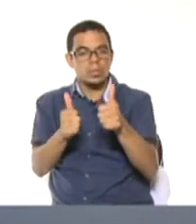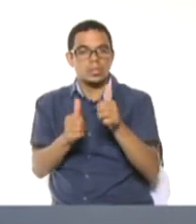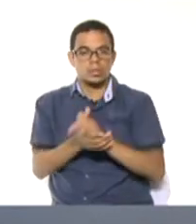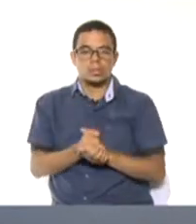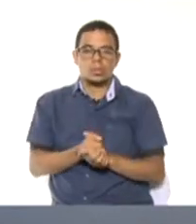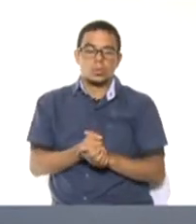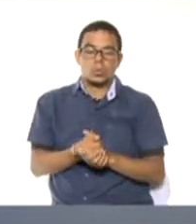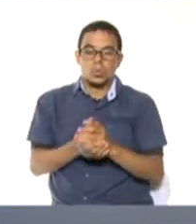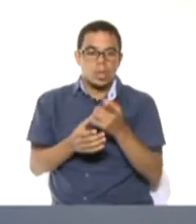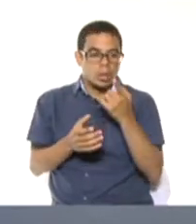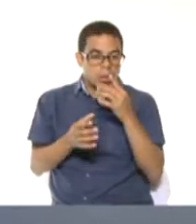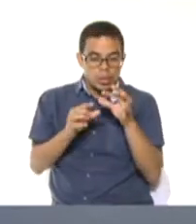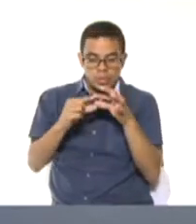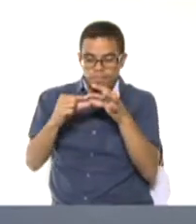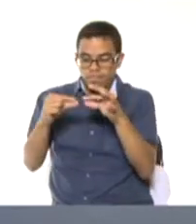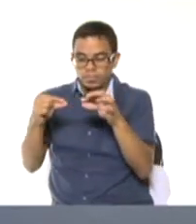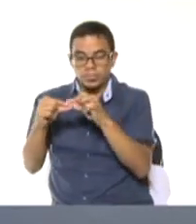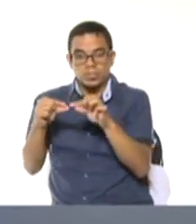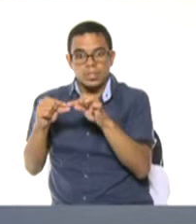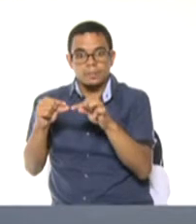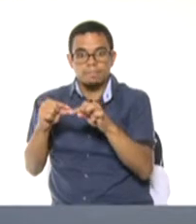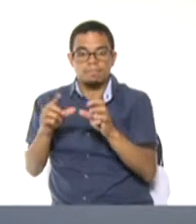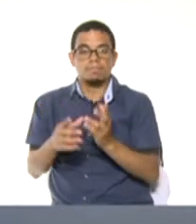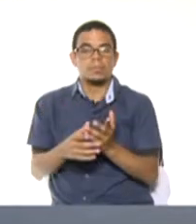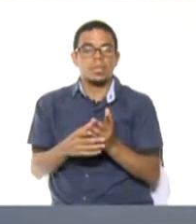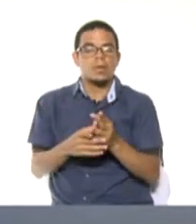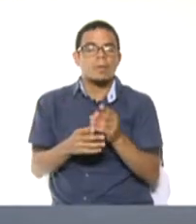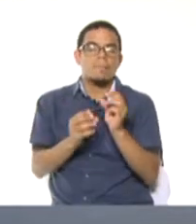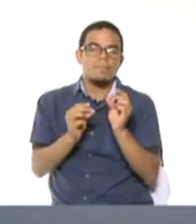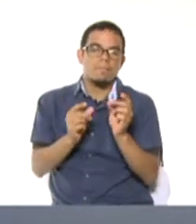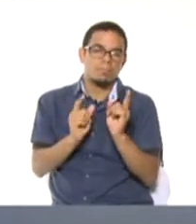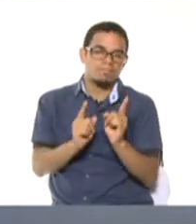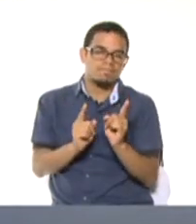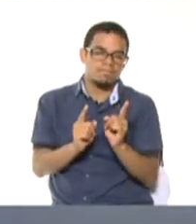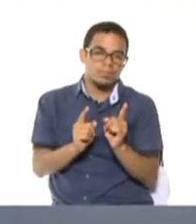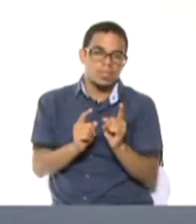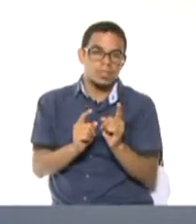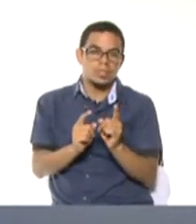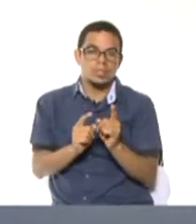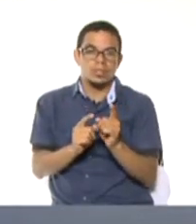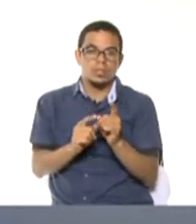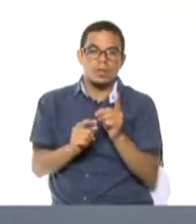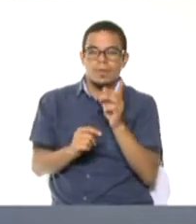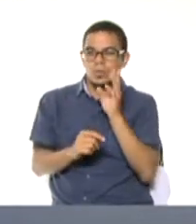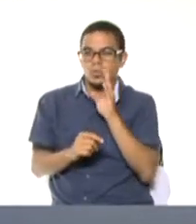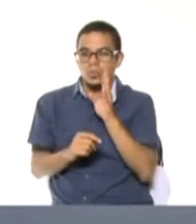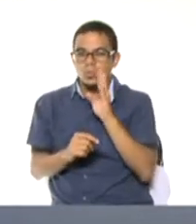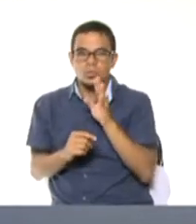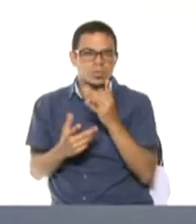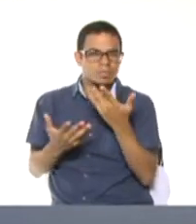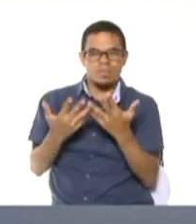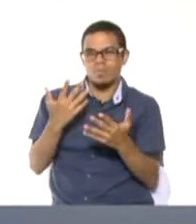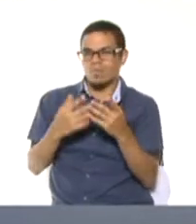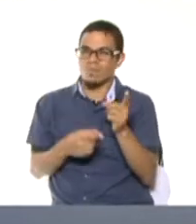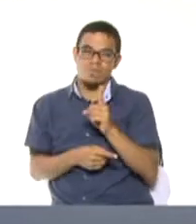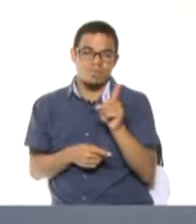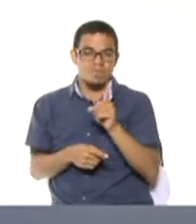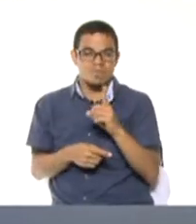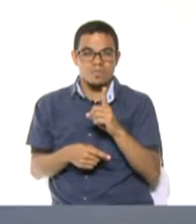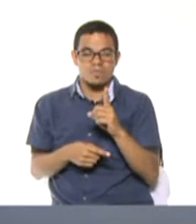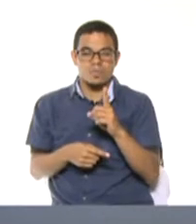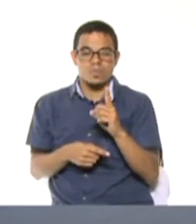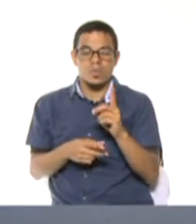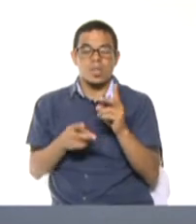tachaduras, por favor, utilicen bien su borrador cuando vayamos a borrar cualquier letra. No dejemos ninguna tachadura, como dijo la profesora